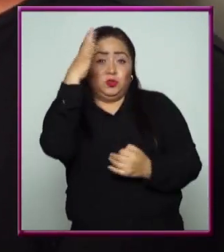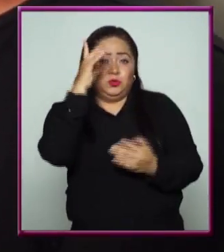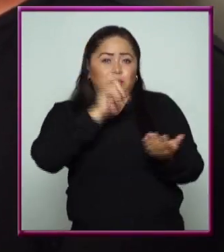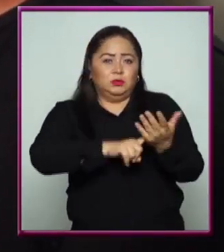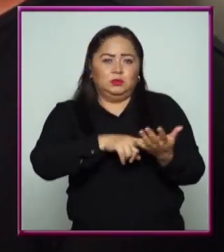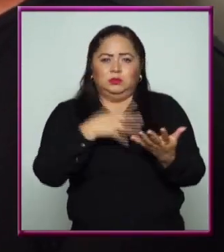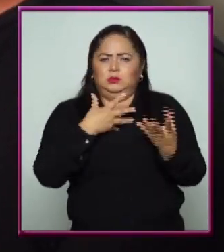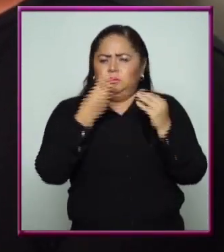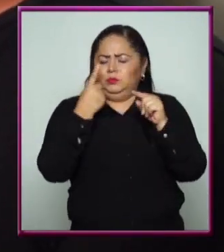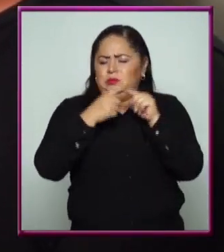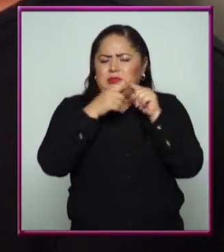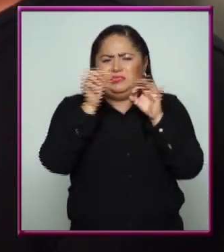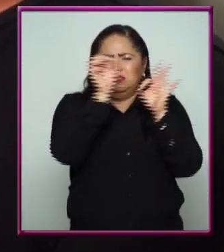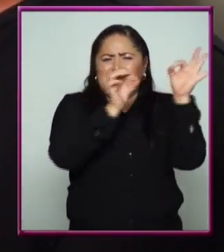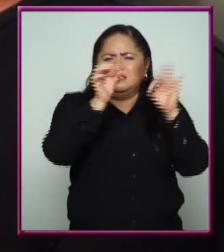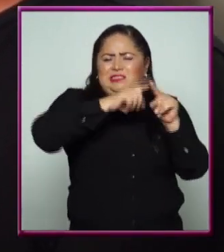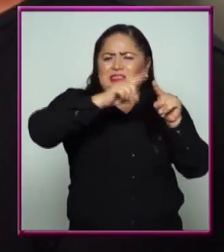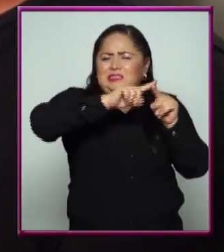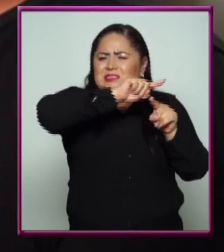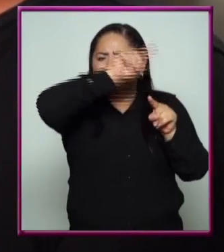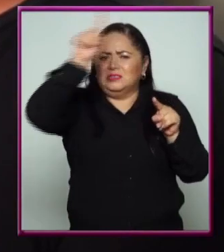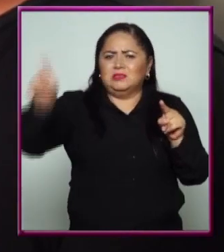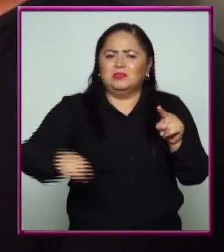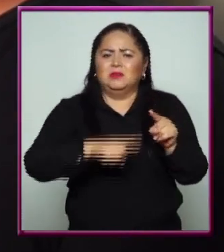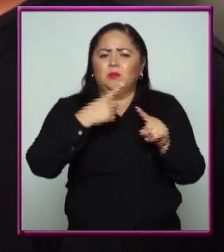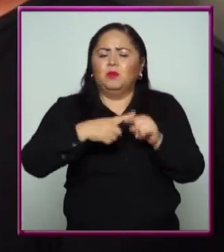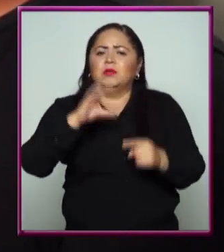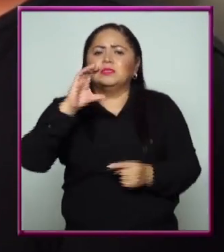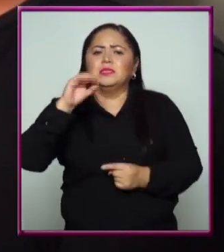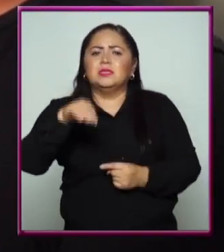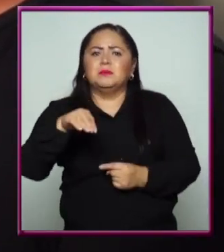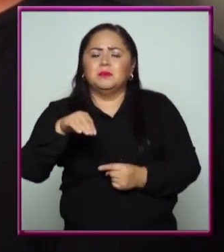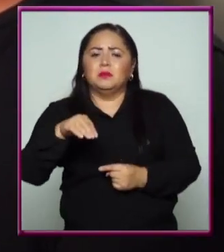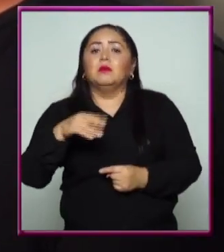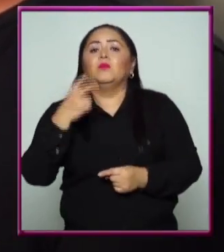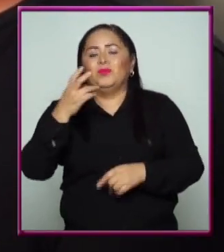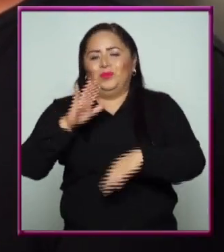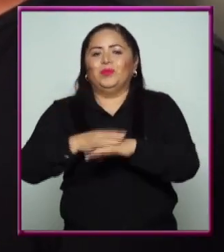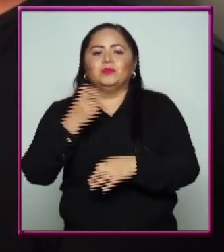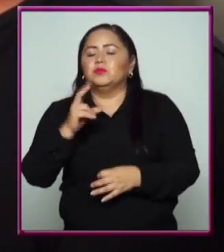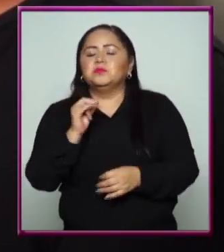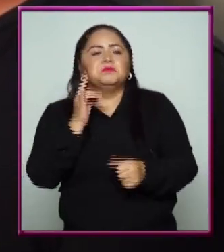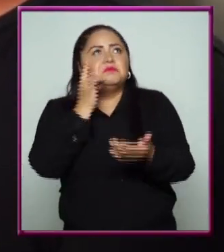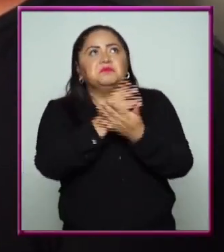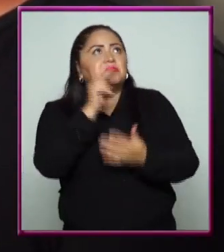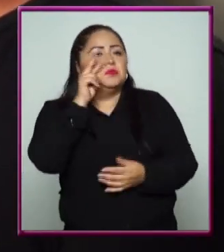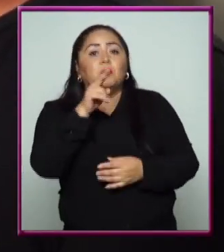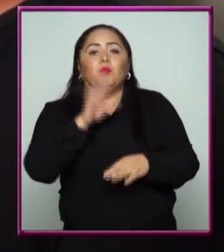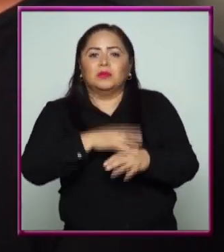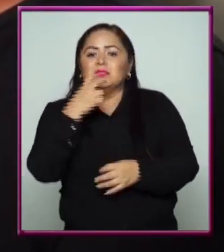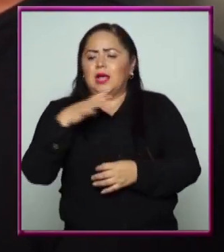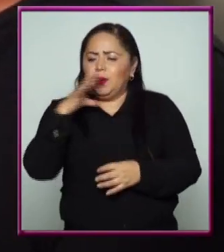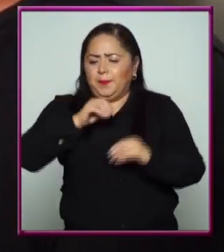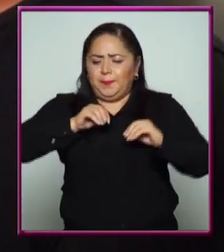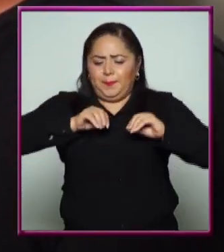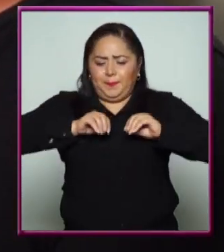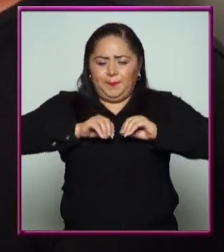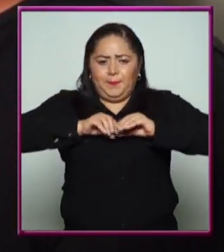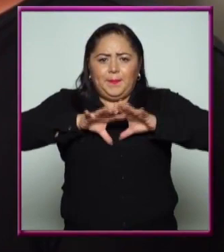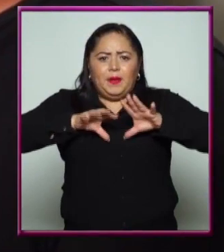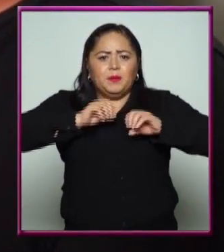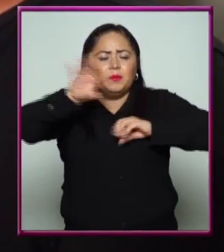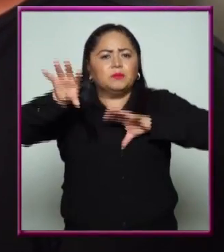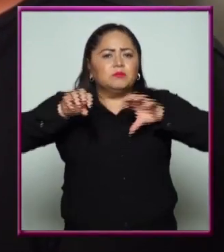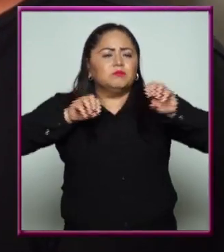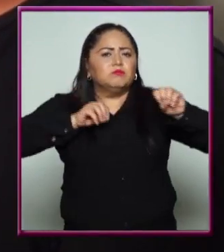unas decenas de partículas por centímetro cúbico. Entonces, la fricción que eso produce, el calor, que eso puede